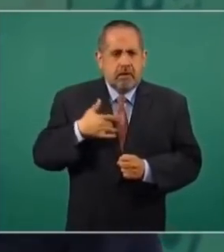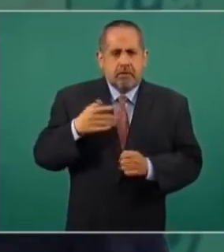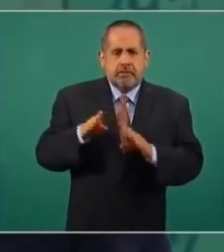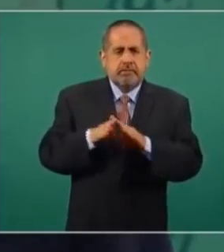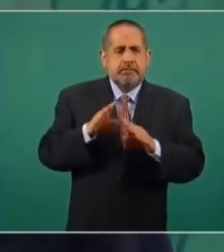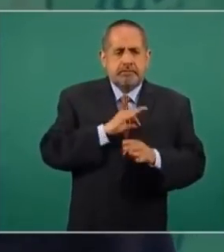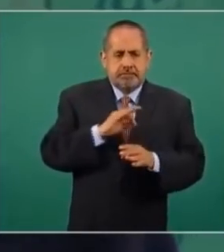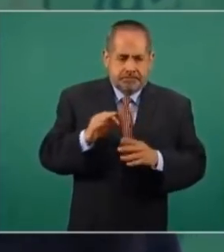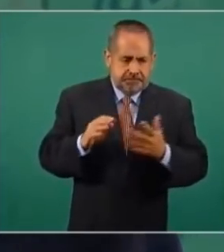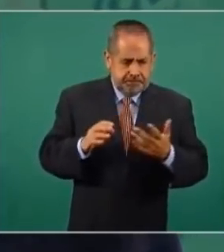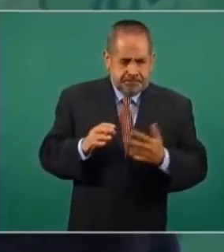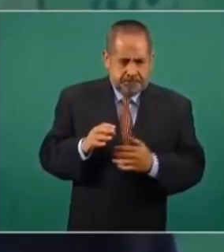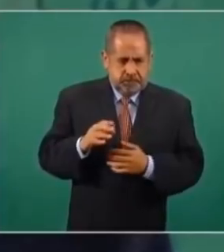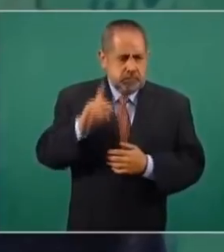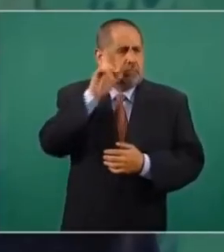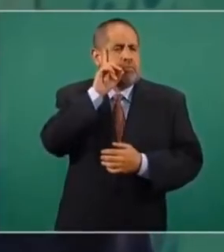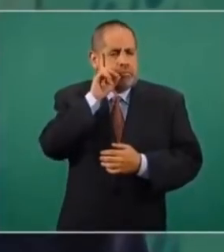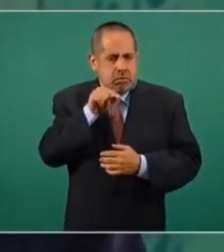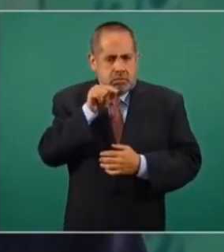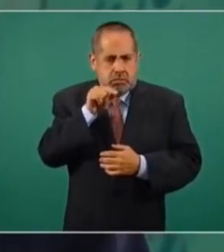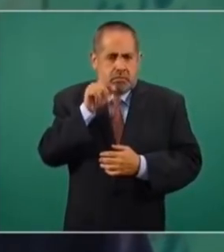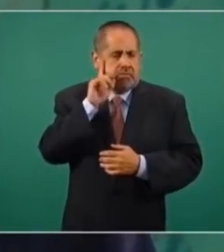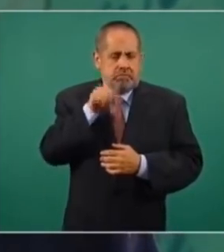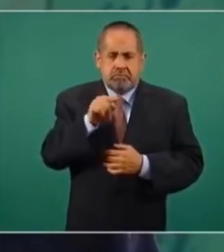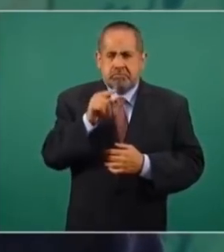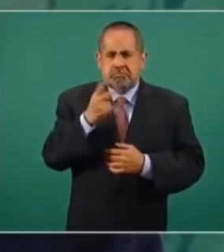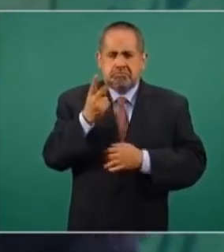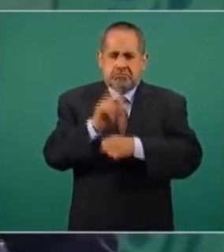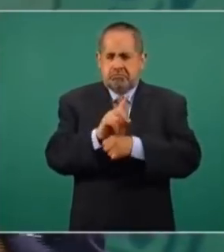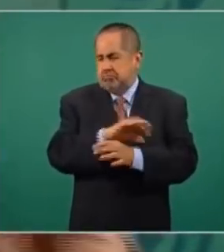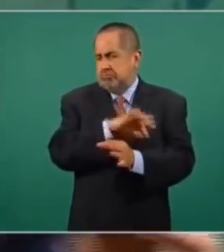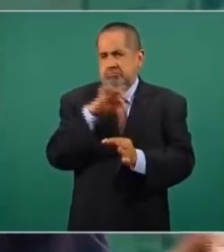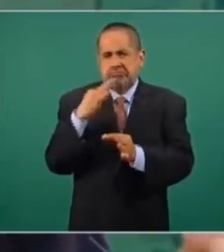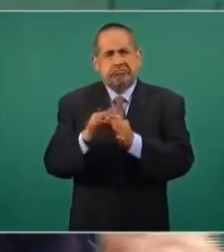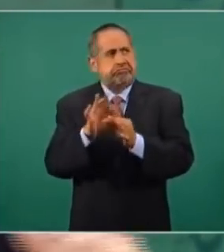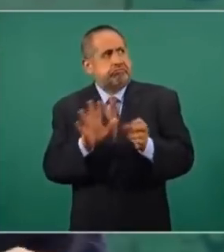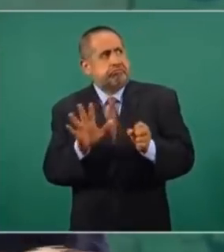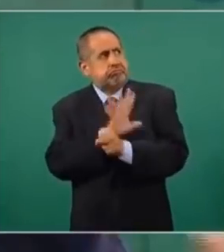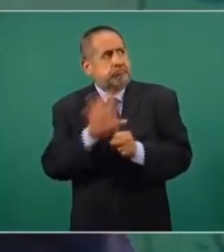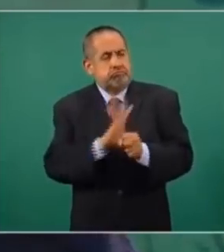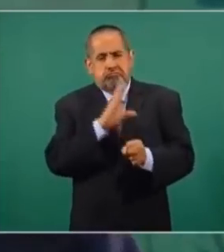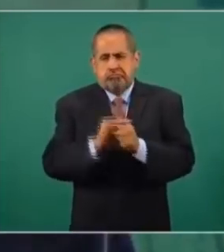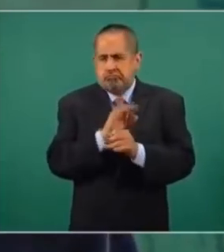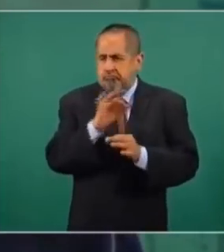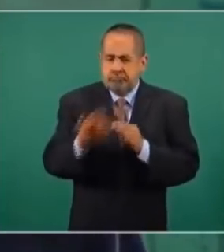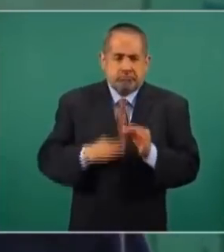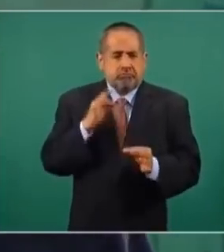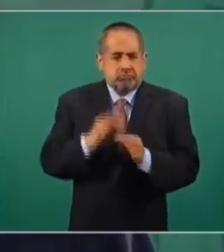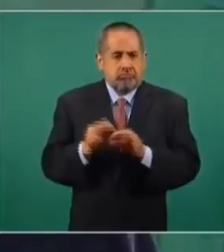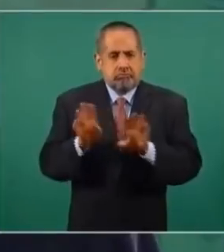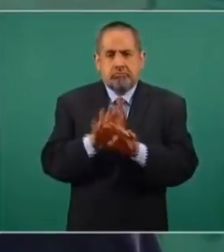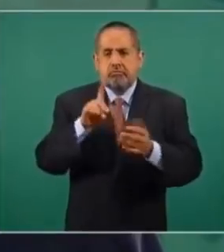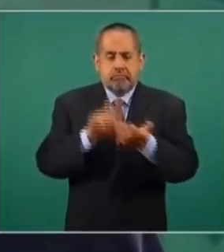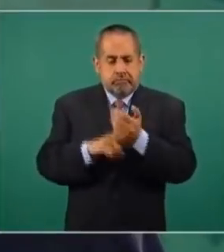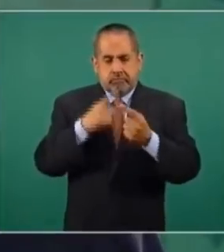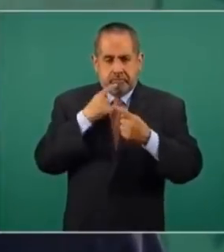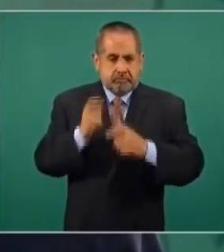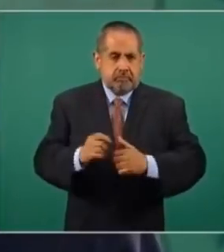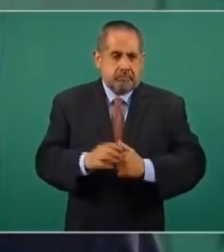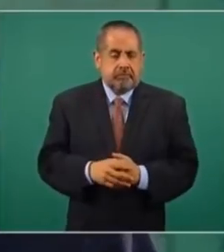que para mañana, pasado mañana, ya esté controlada la situación,